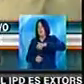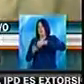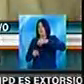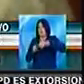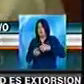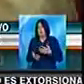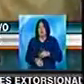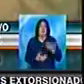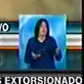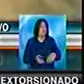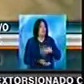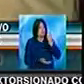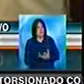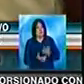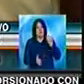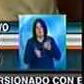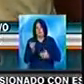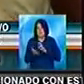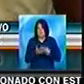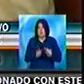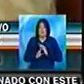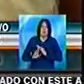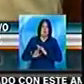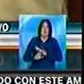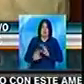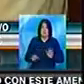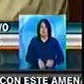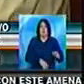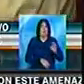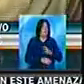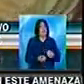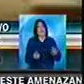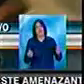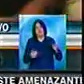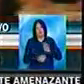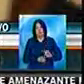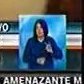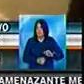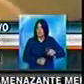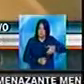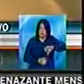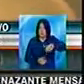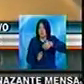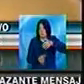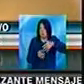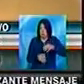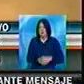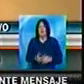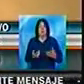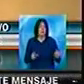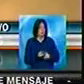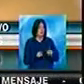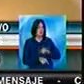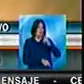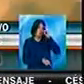vamos a tener un tremendo problema a fin de mes. Evitemos hacer uso desmedido del servicio, ¿no? También lo que podemos tener